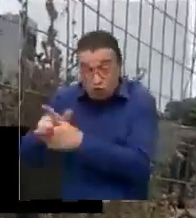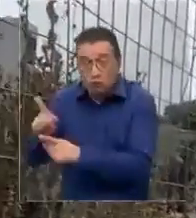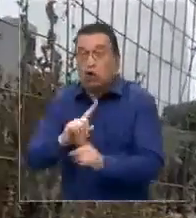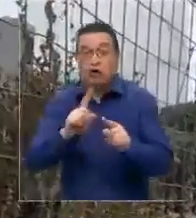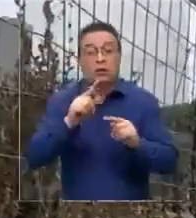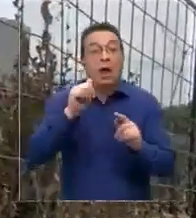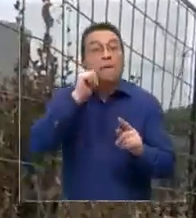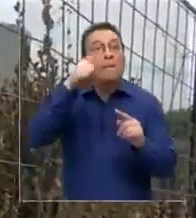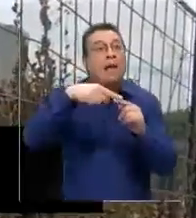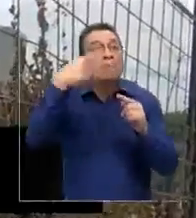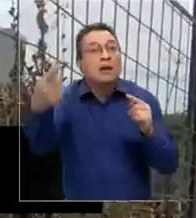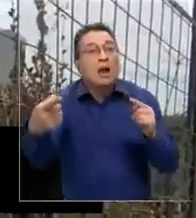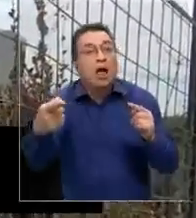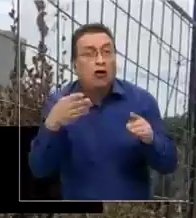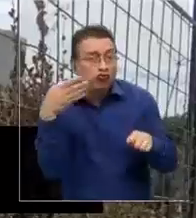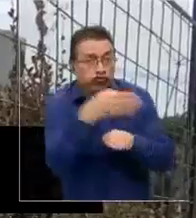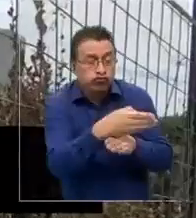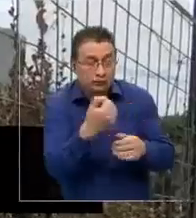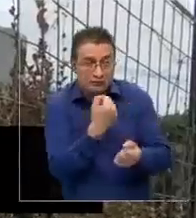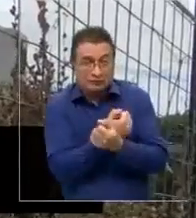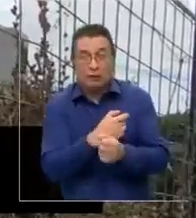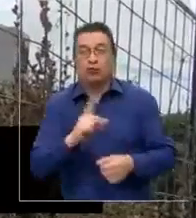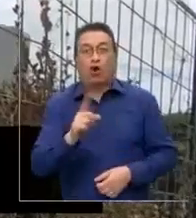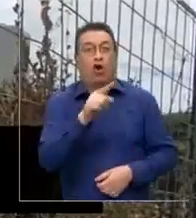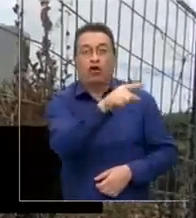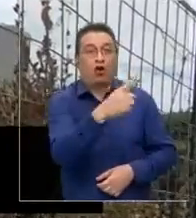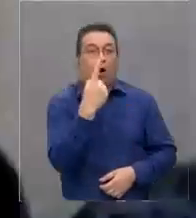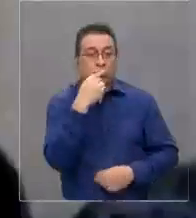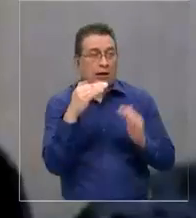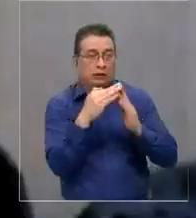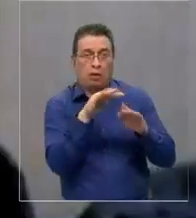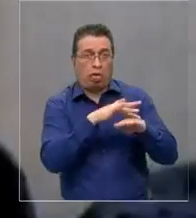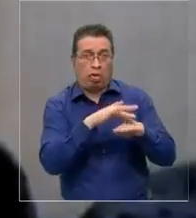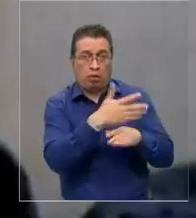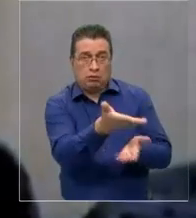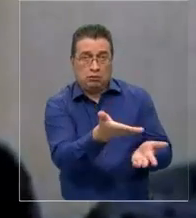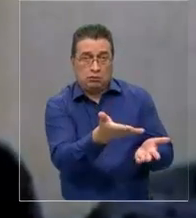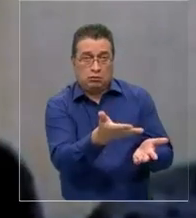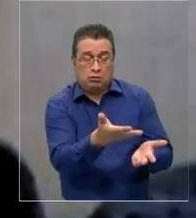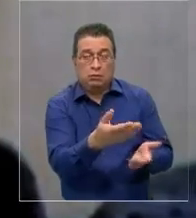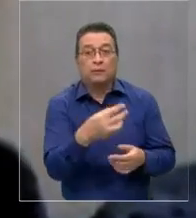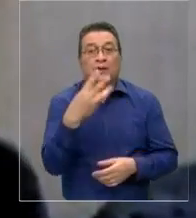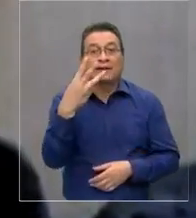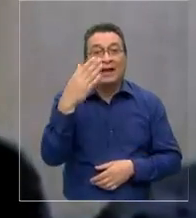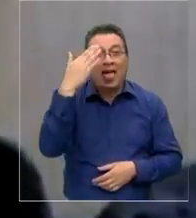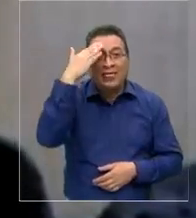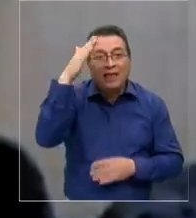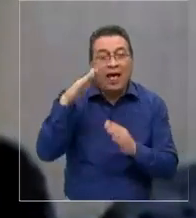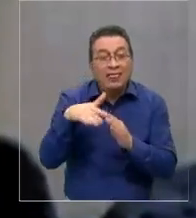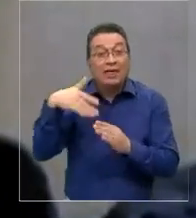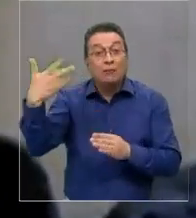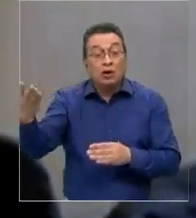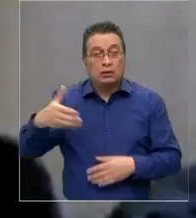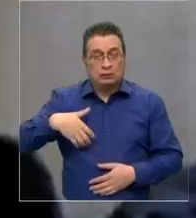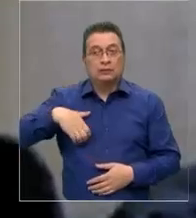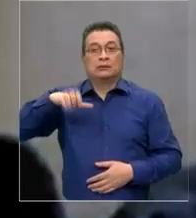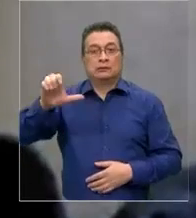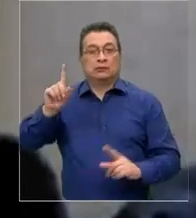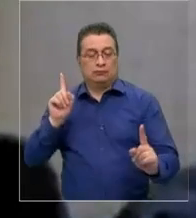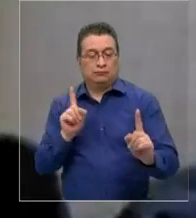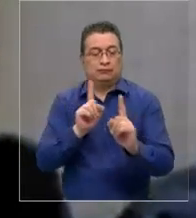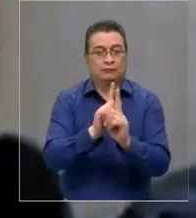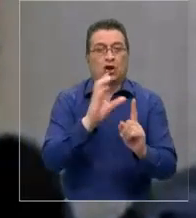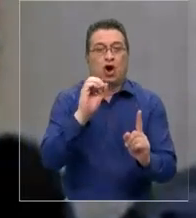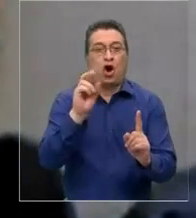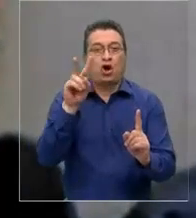¿Y al otro día? No, pues si no estaba él en la casa. Recién 3 días después, la PDI entrevistaría a